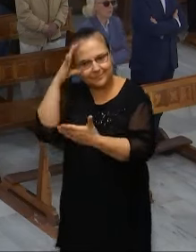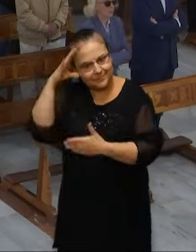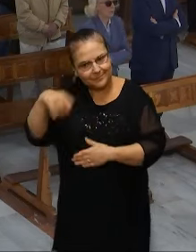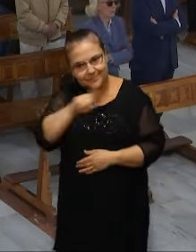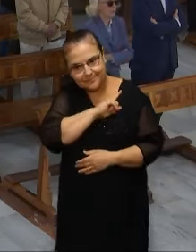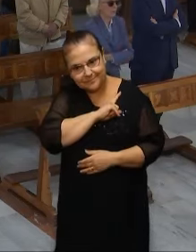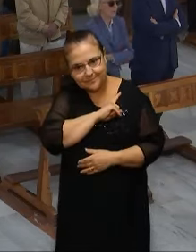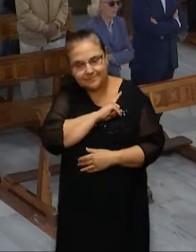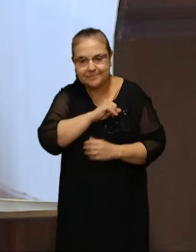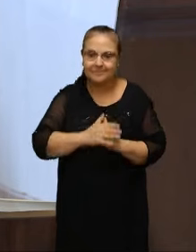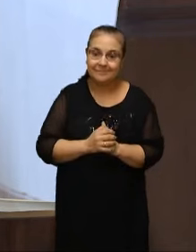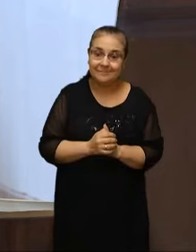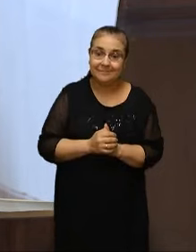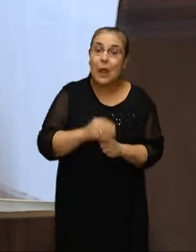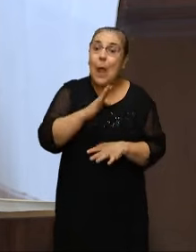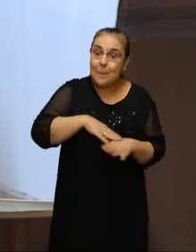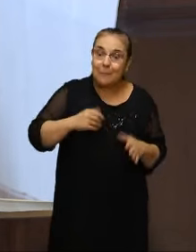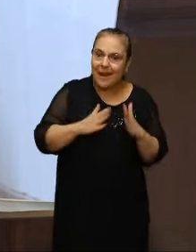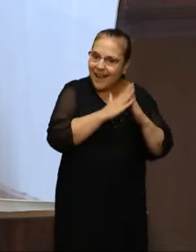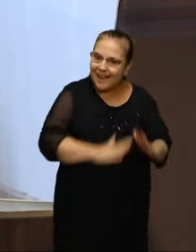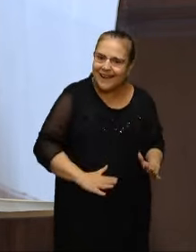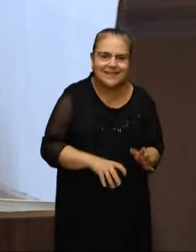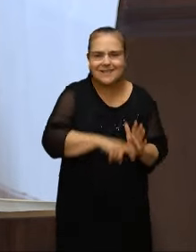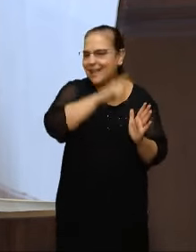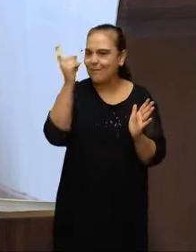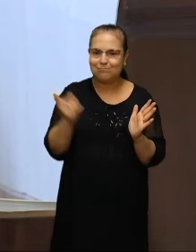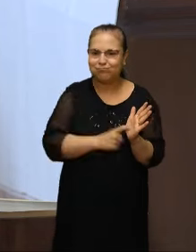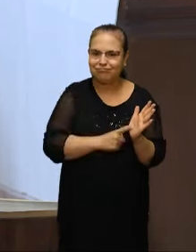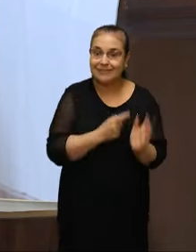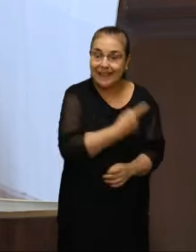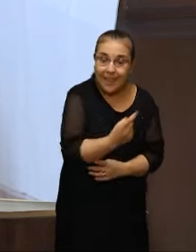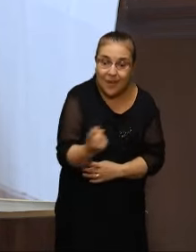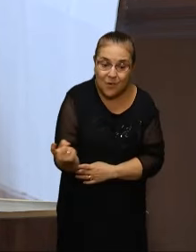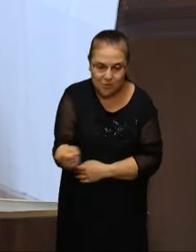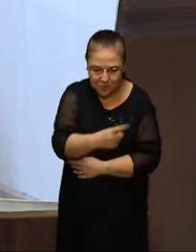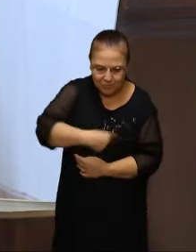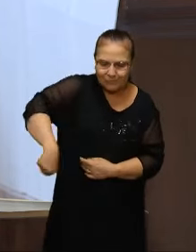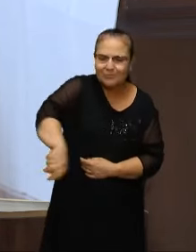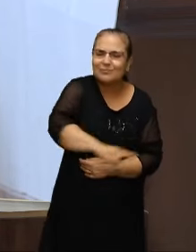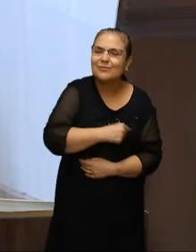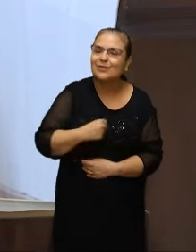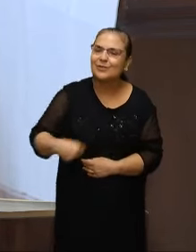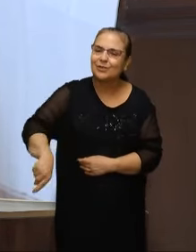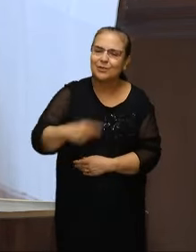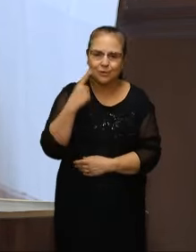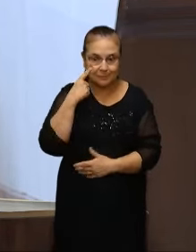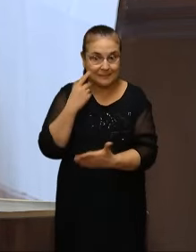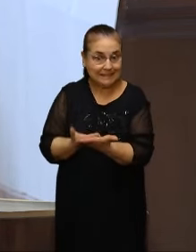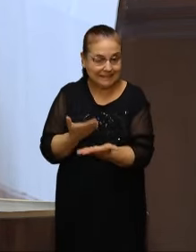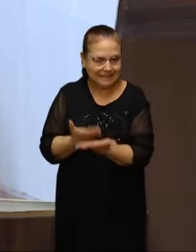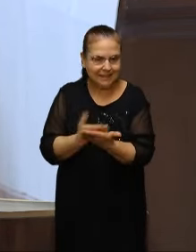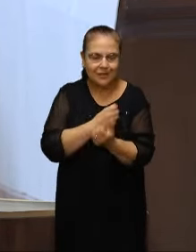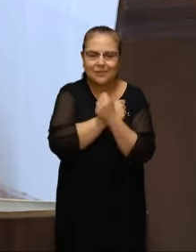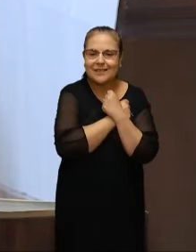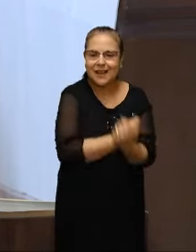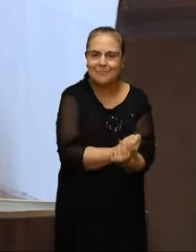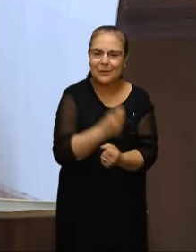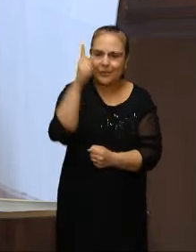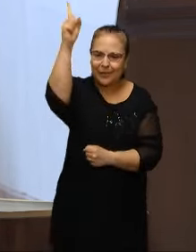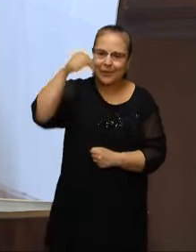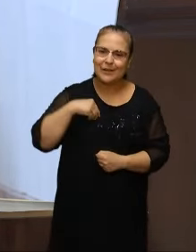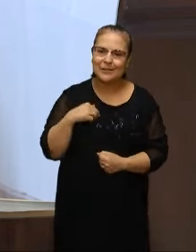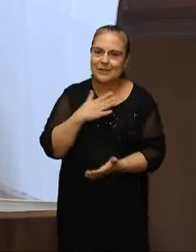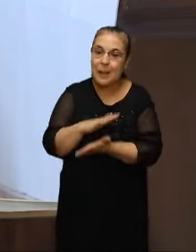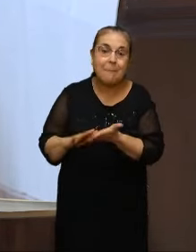rogamos henos para que la iglesia entera y cada uno de nosotros seamos testigos del amor de Dios